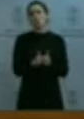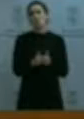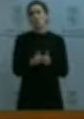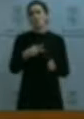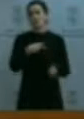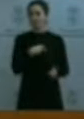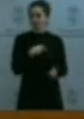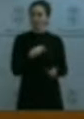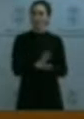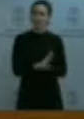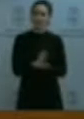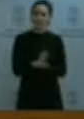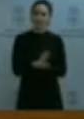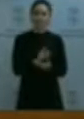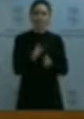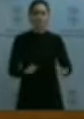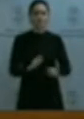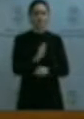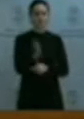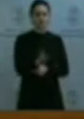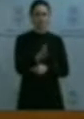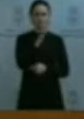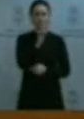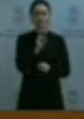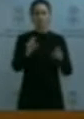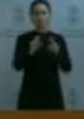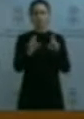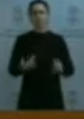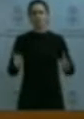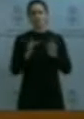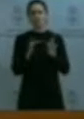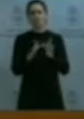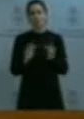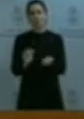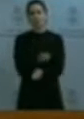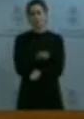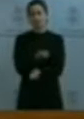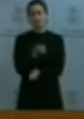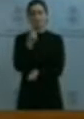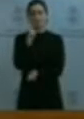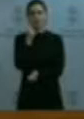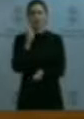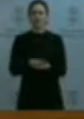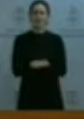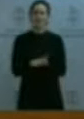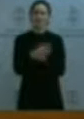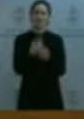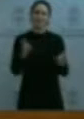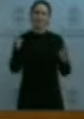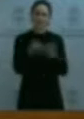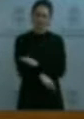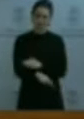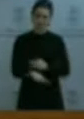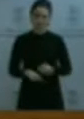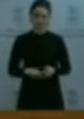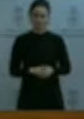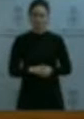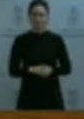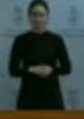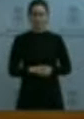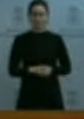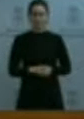financieras crediticias. Y en eso ya hemos hablado, no quiero entrar porque ya se ha dicho casi todo lo que se